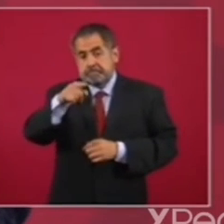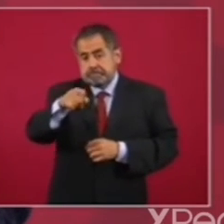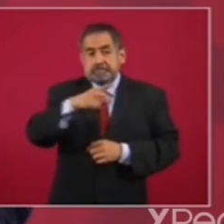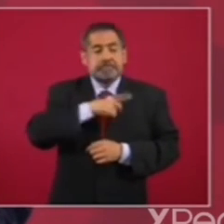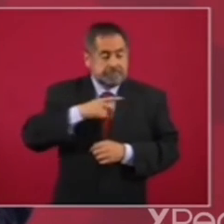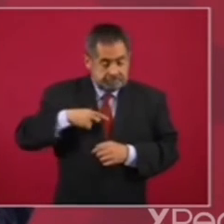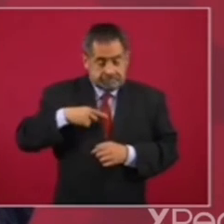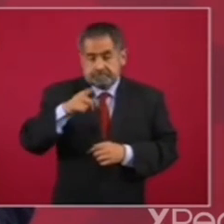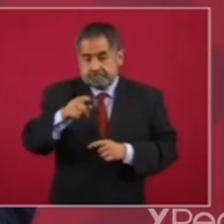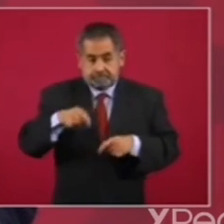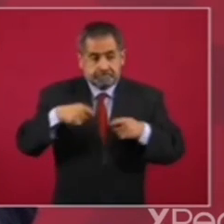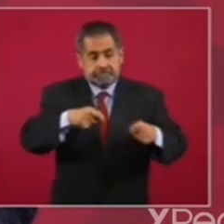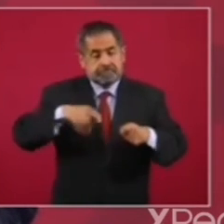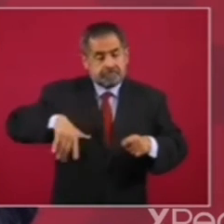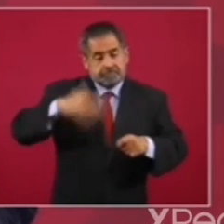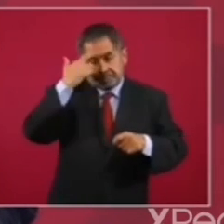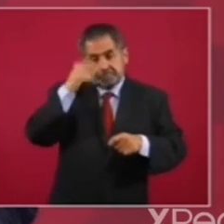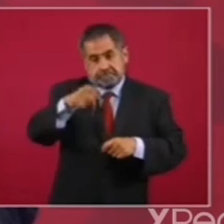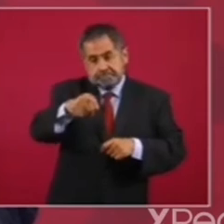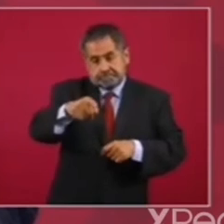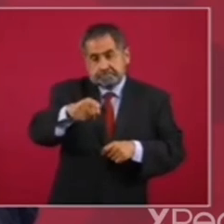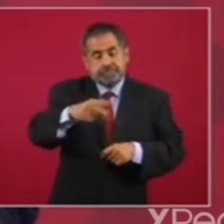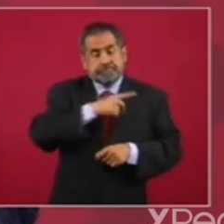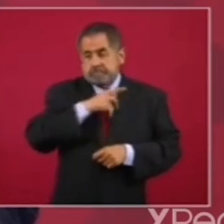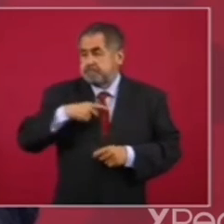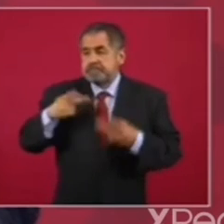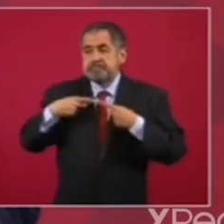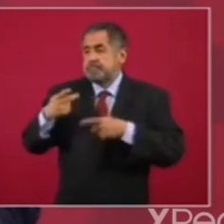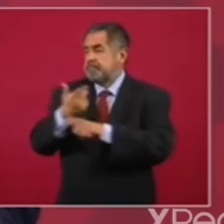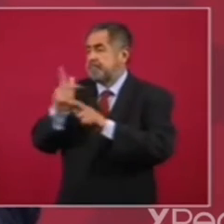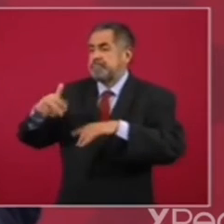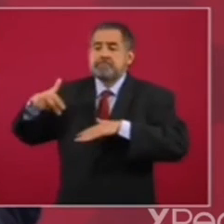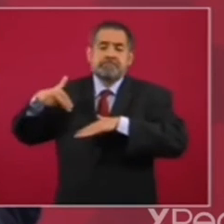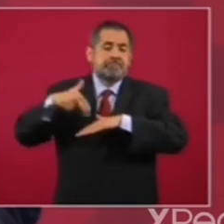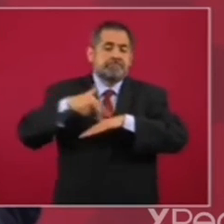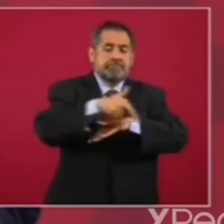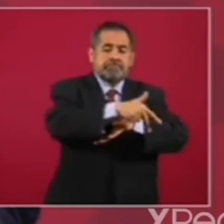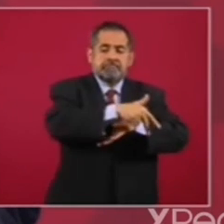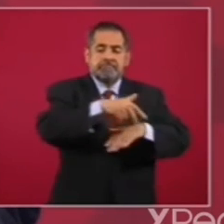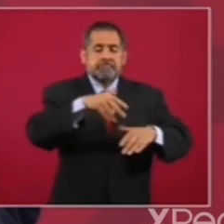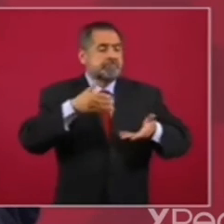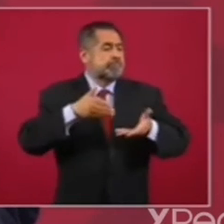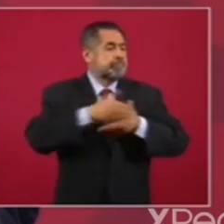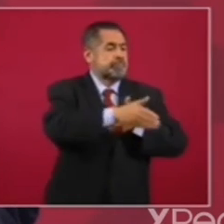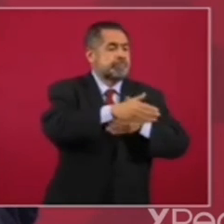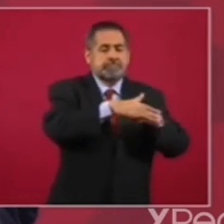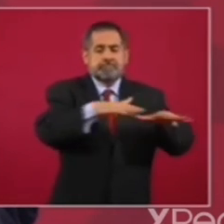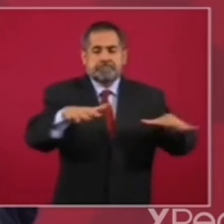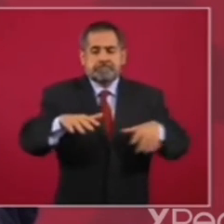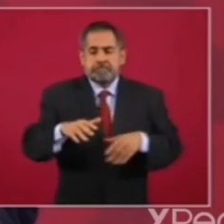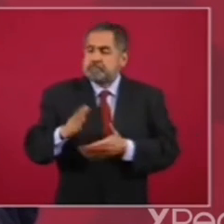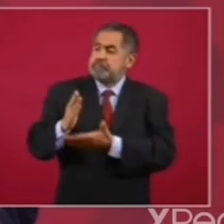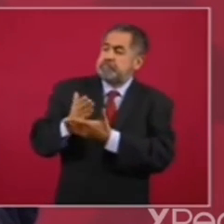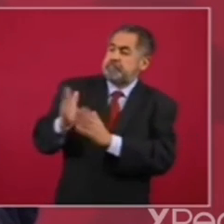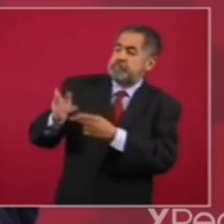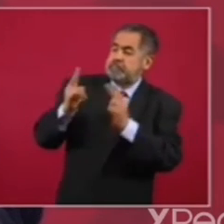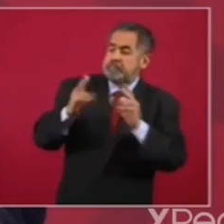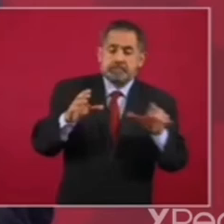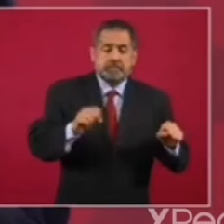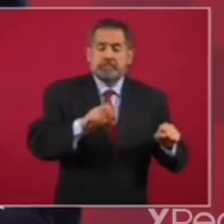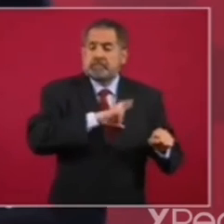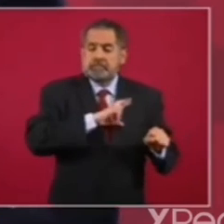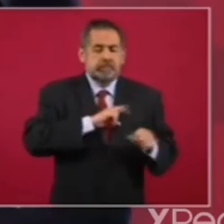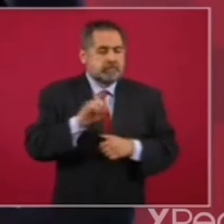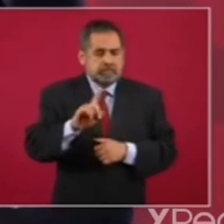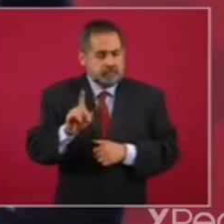tiene que garantizar, lo que dices, que la gente tenga acceso a las playas, que no se privaticen. Es